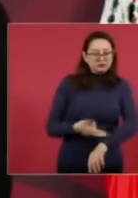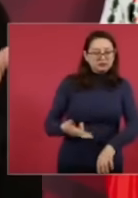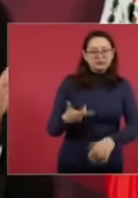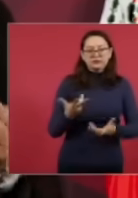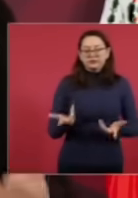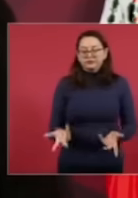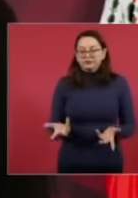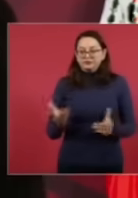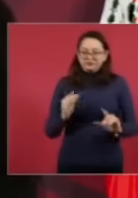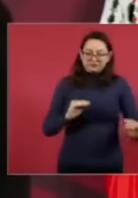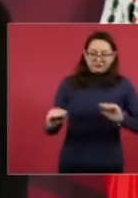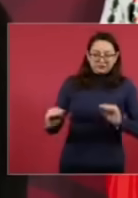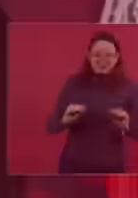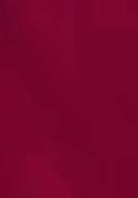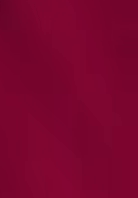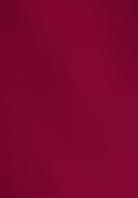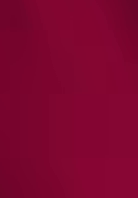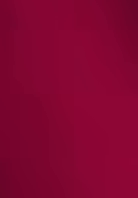no actuemos.